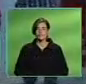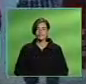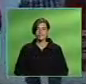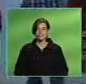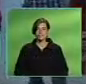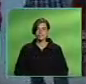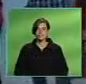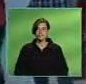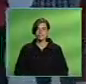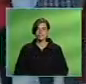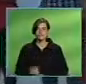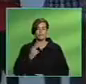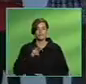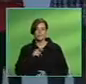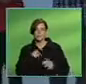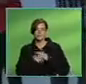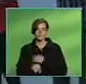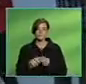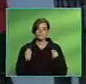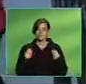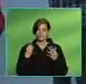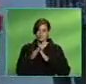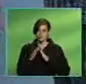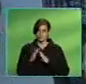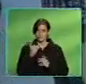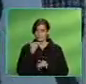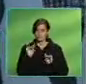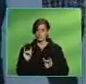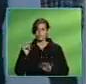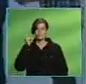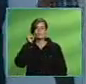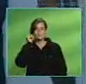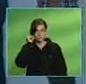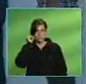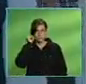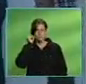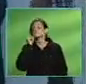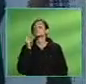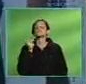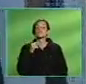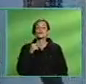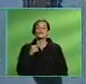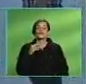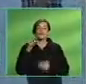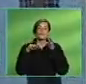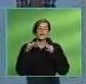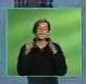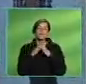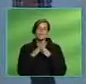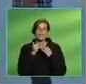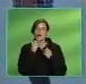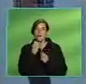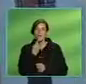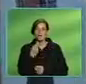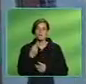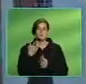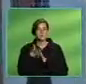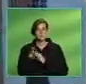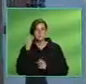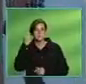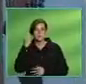Vamos entonces a entrar a la vivienda para que sea ella quien nos describa su vivienda, quien nos dé sus impresiones